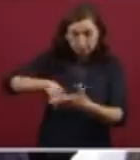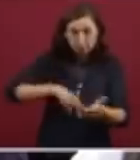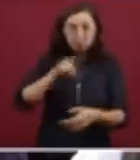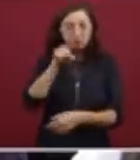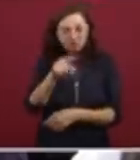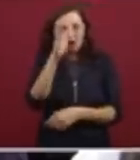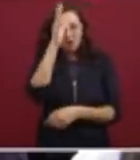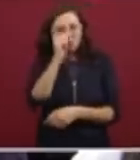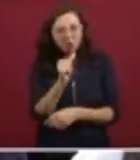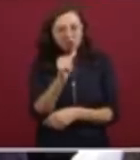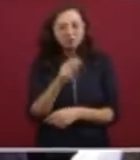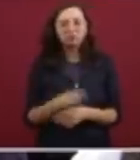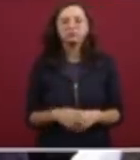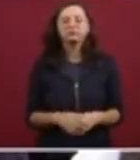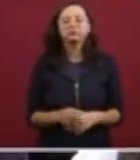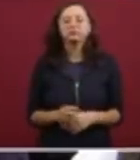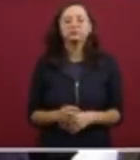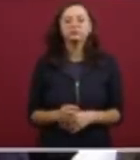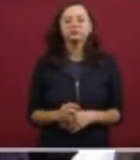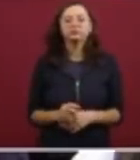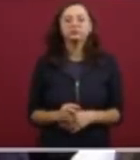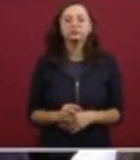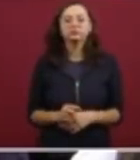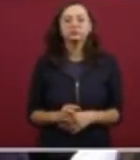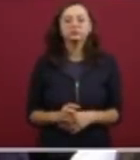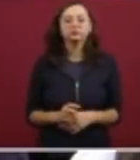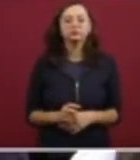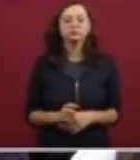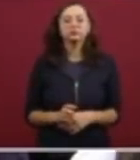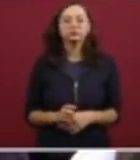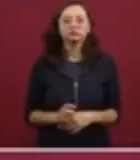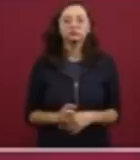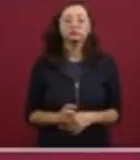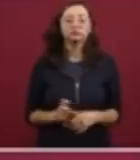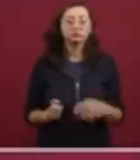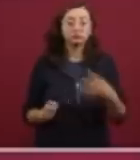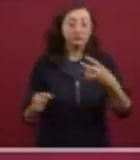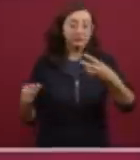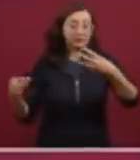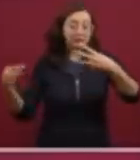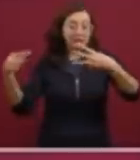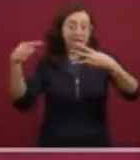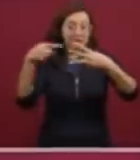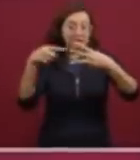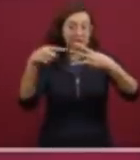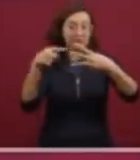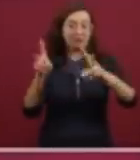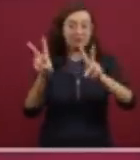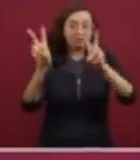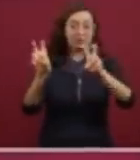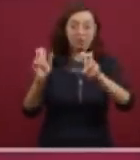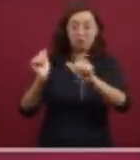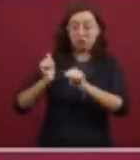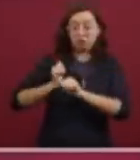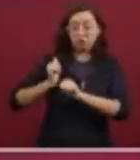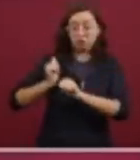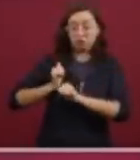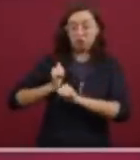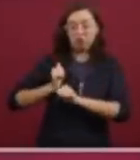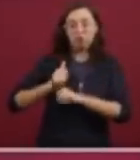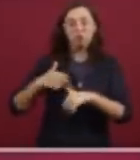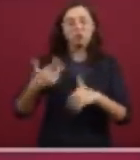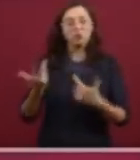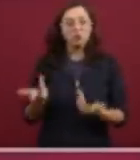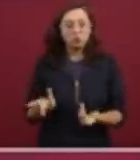Miren, acerca de la actitud de los soldados, fue muy